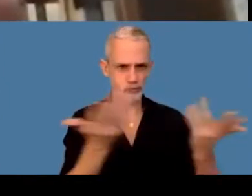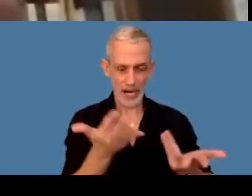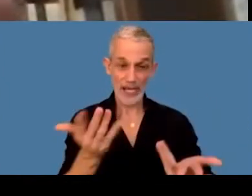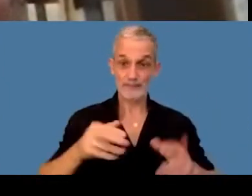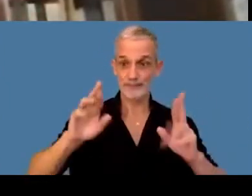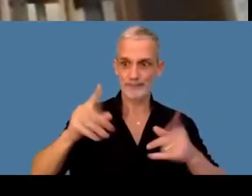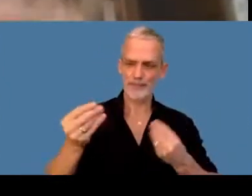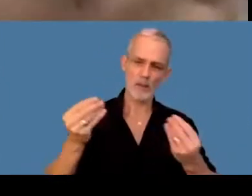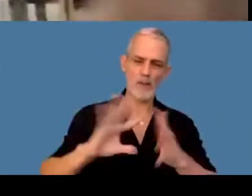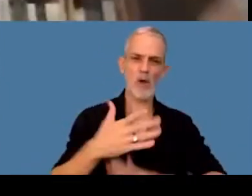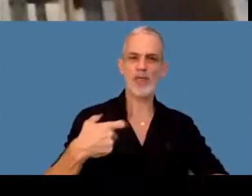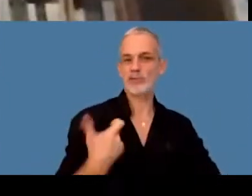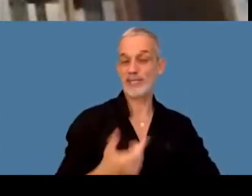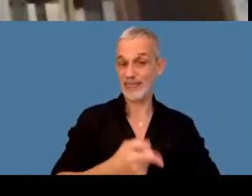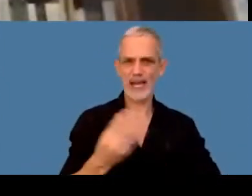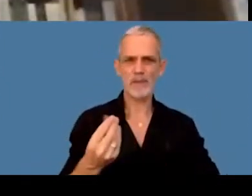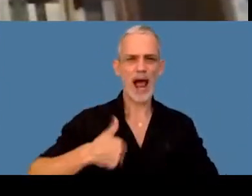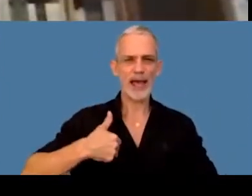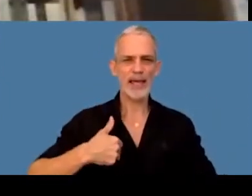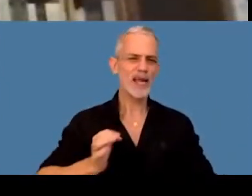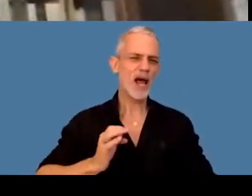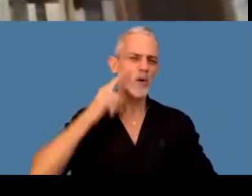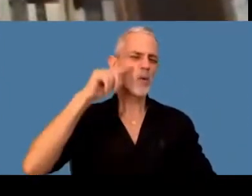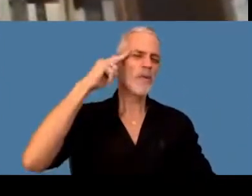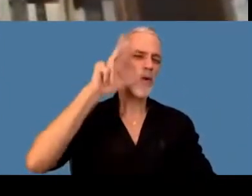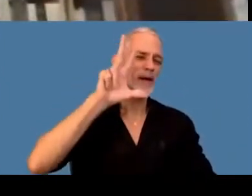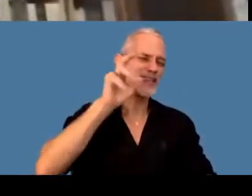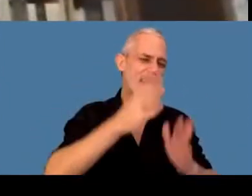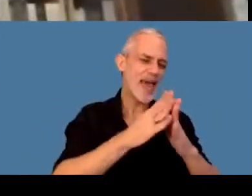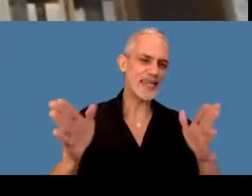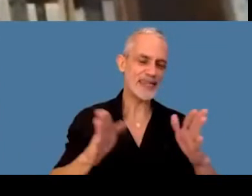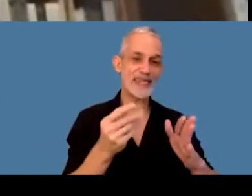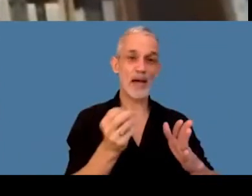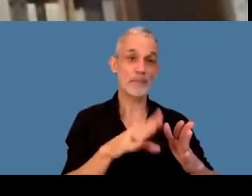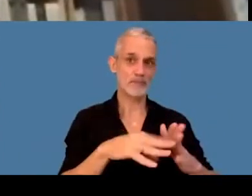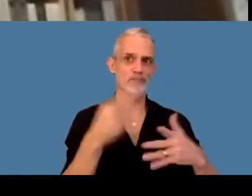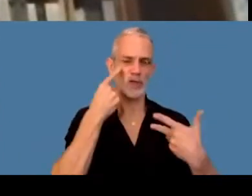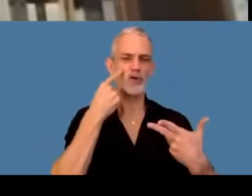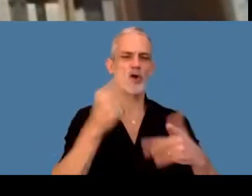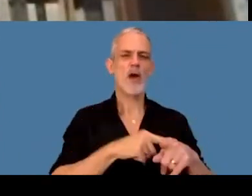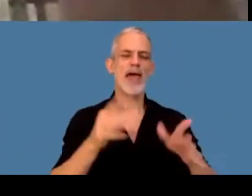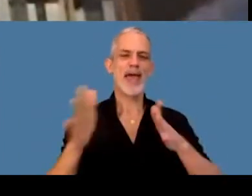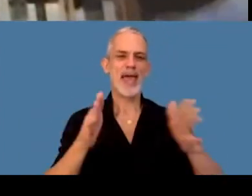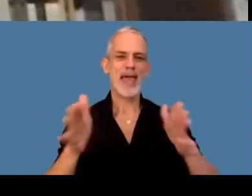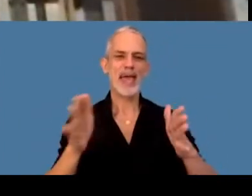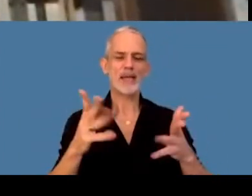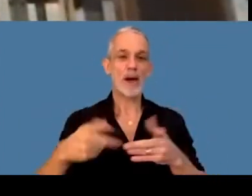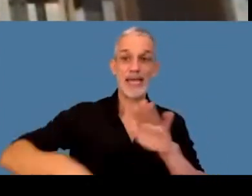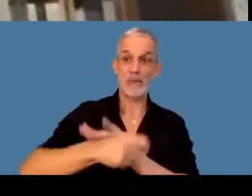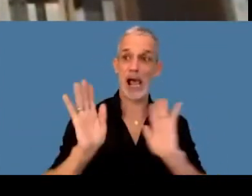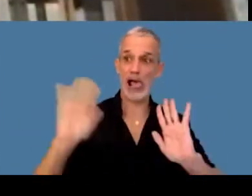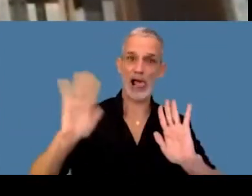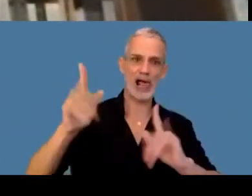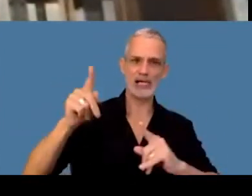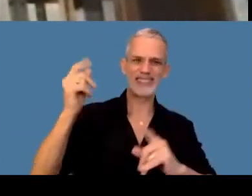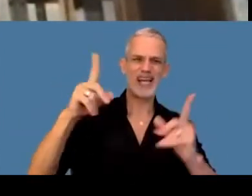modelo sindical, Argentina en la década del 30 había iniciado lo que conocemos como etapa de sustitución de importaciones después de la crisis